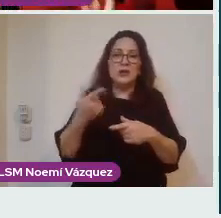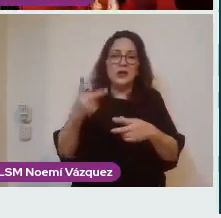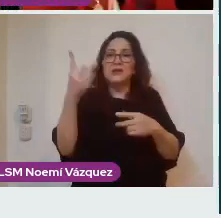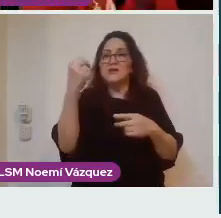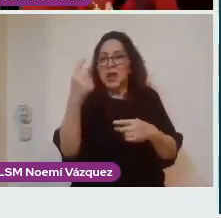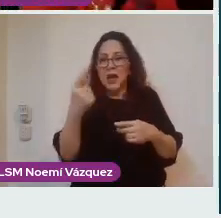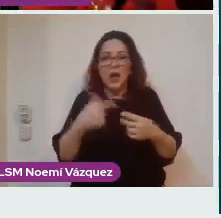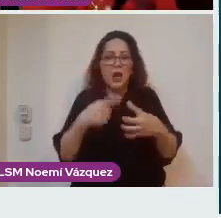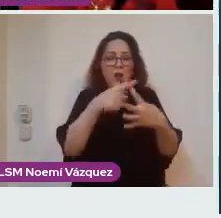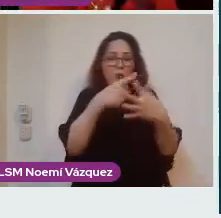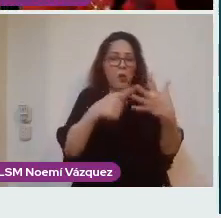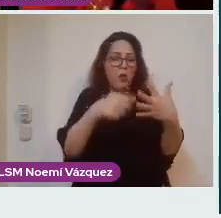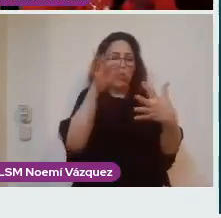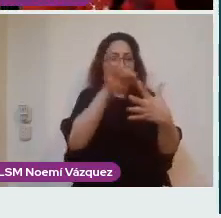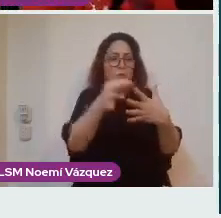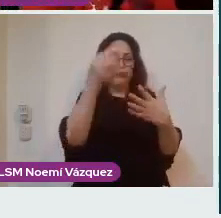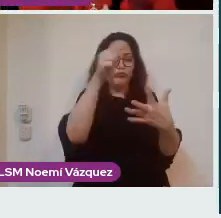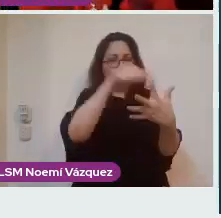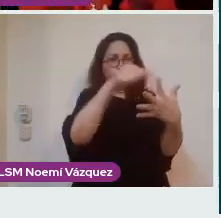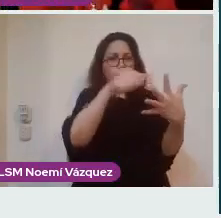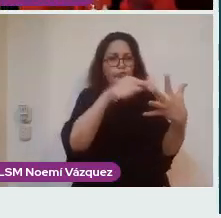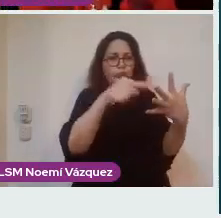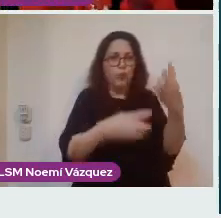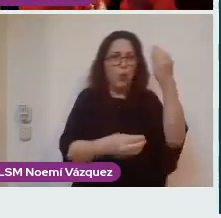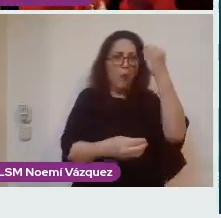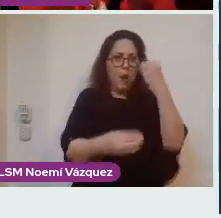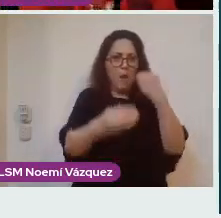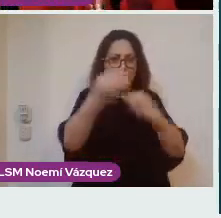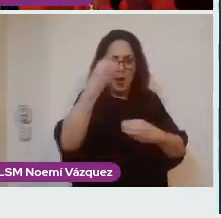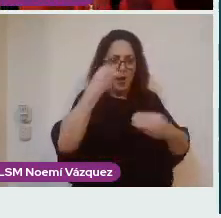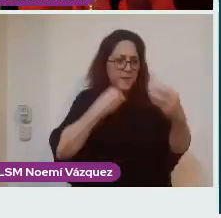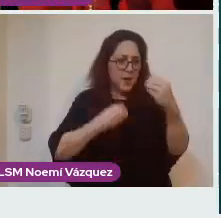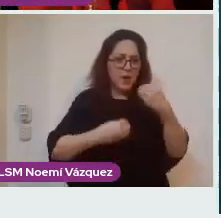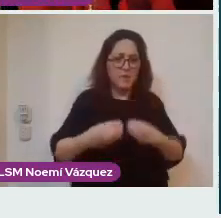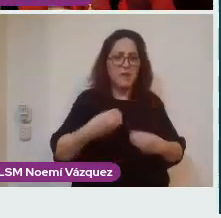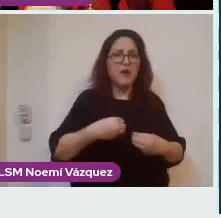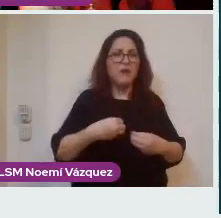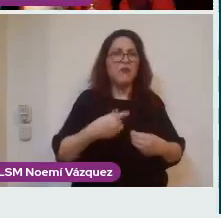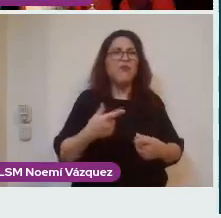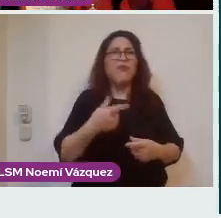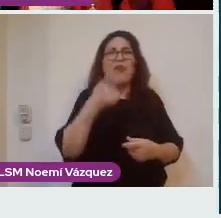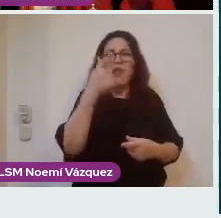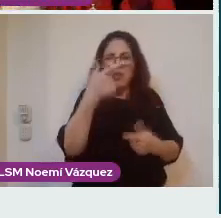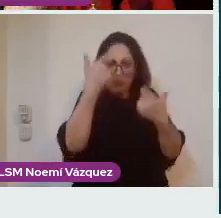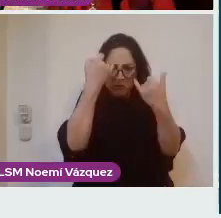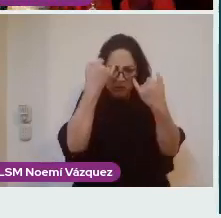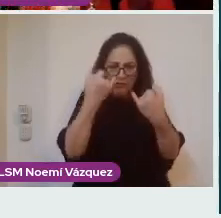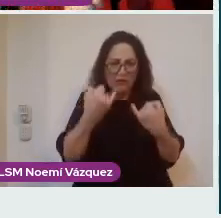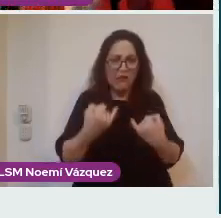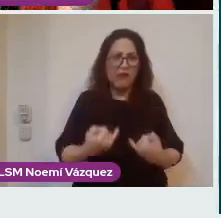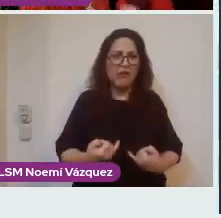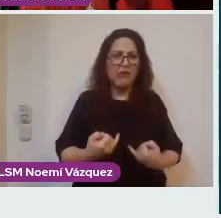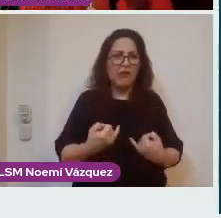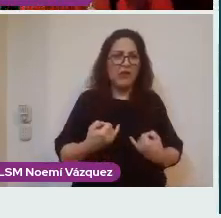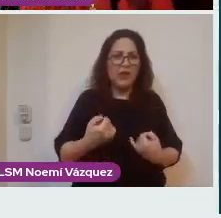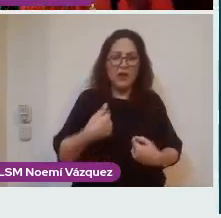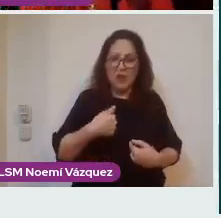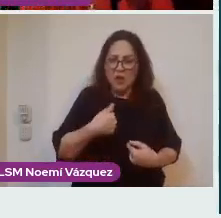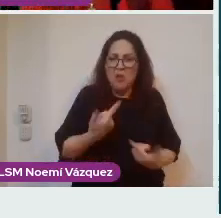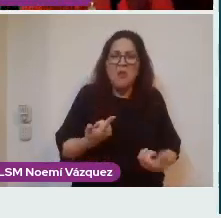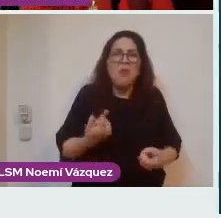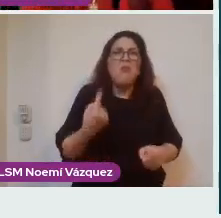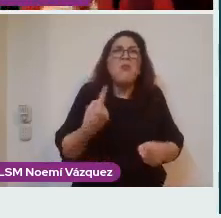elaborar y asimilar situaciones emocionales que estamos viviendo. Los excesos y purgas distraen